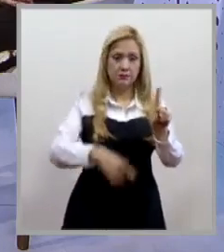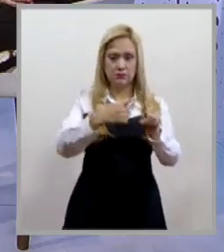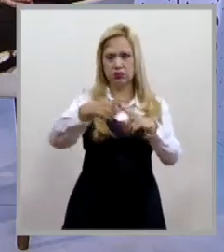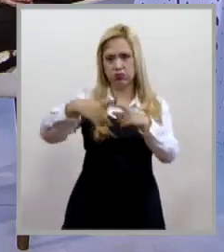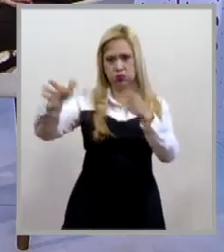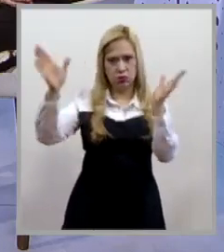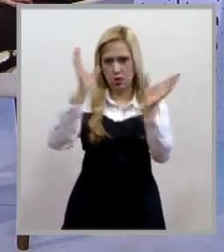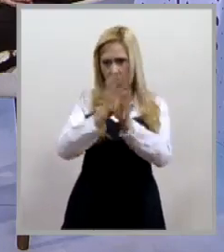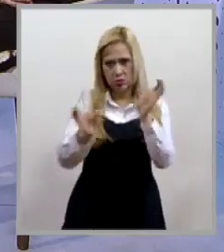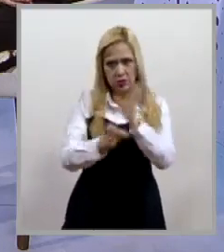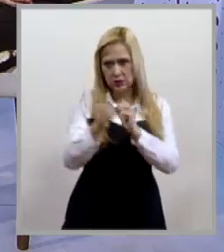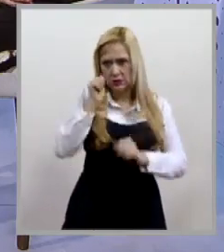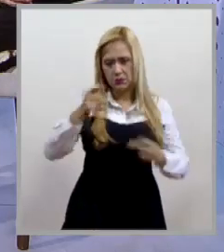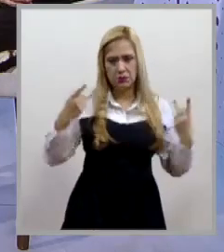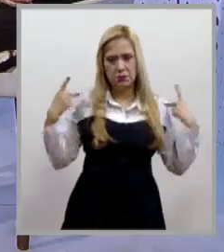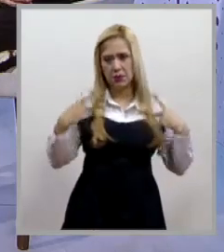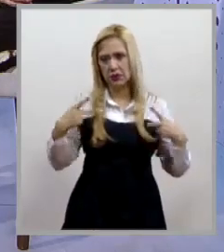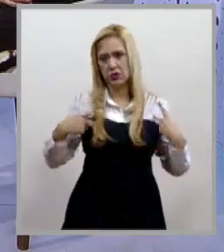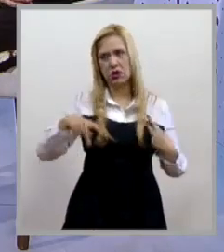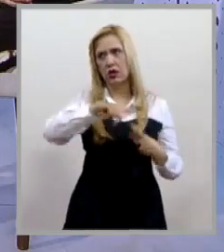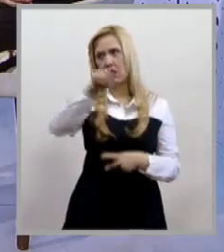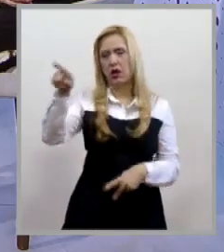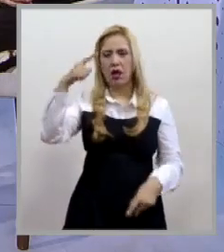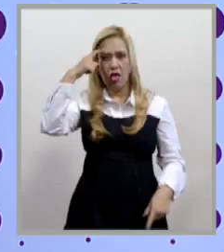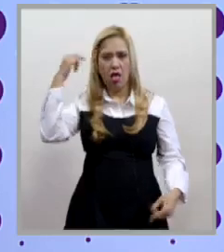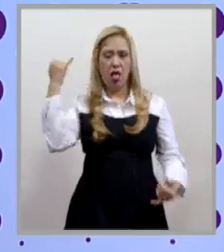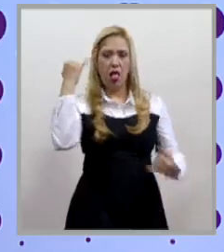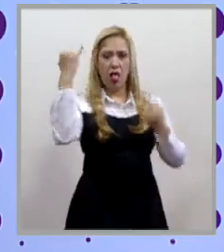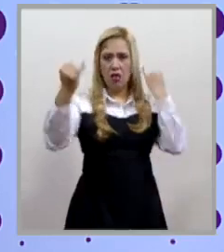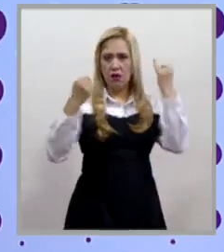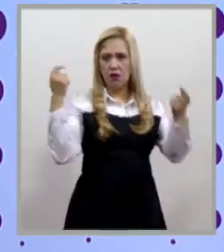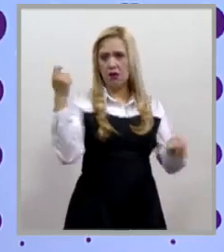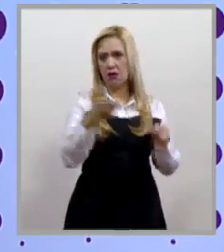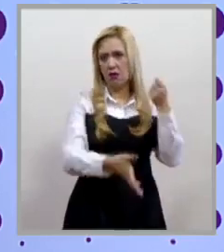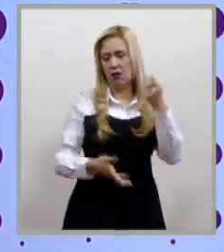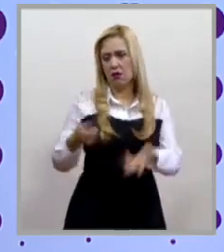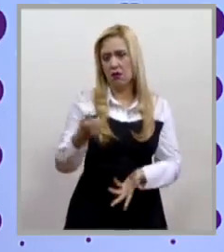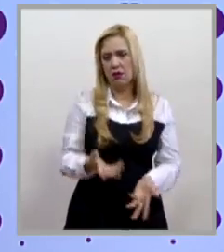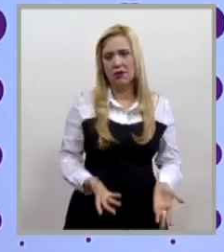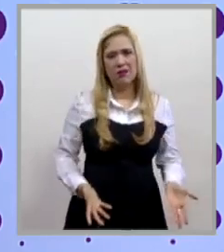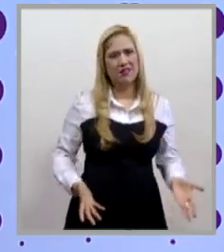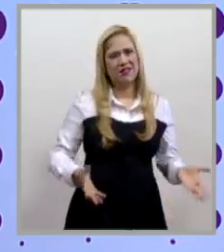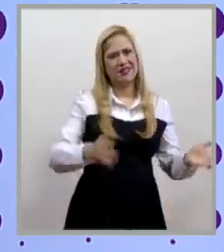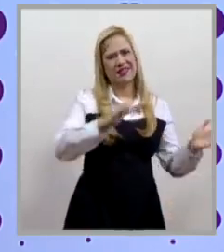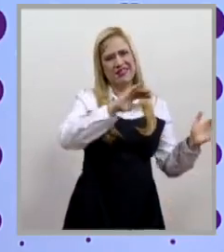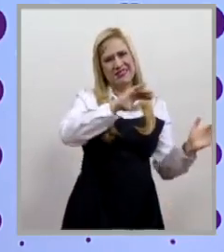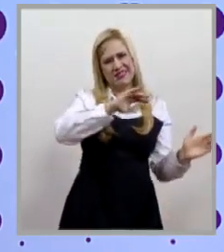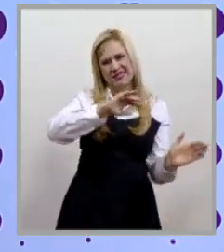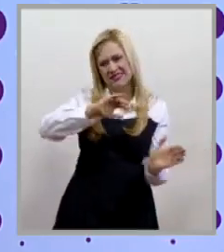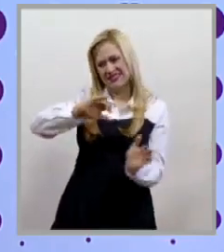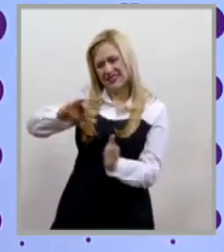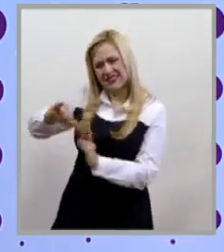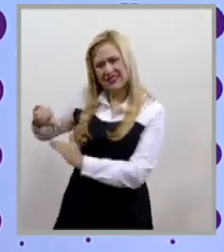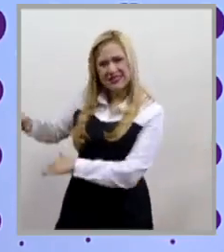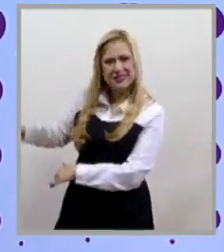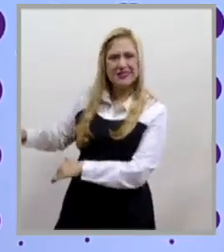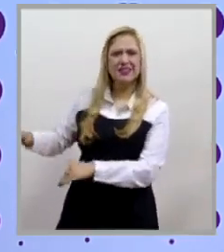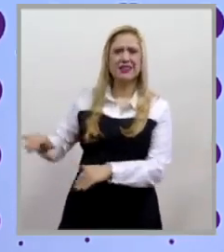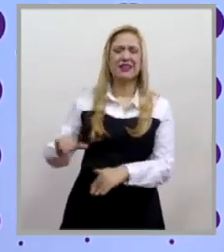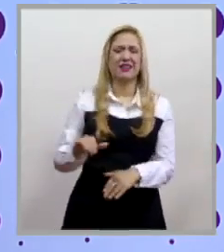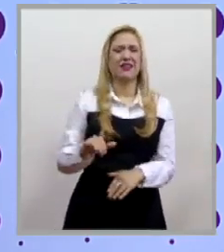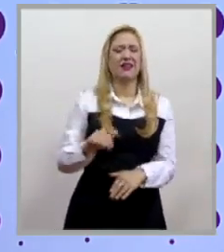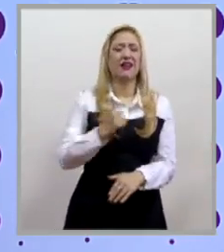analizarla ya desprendiéndonos de todas esas ideas preconcebidas sobre la mujer,